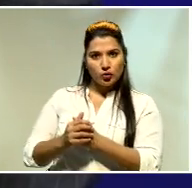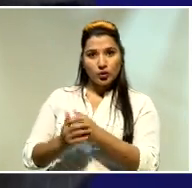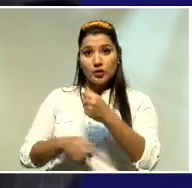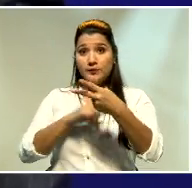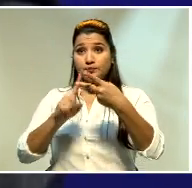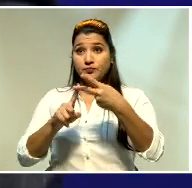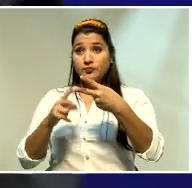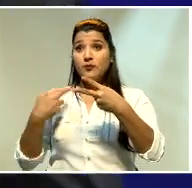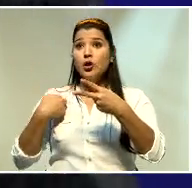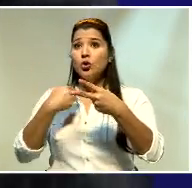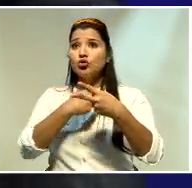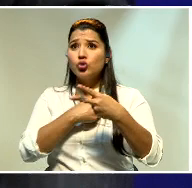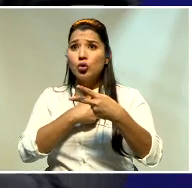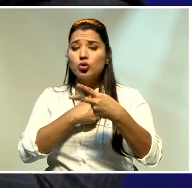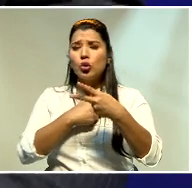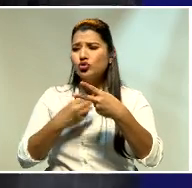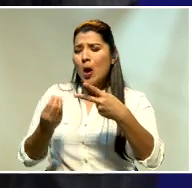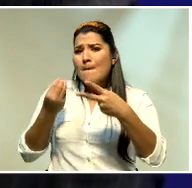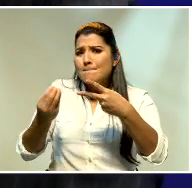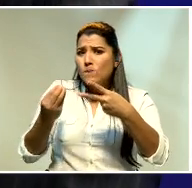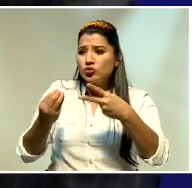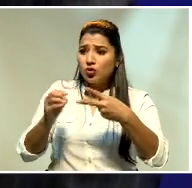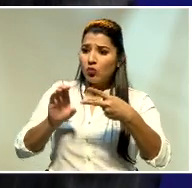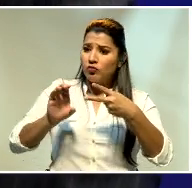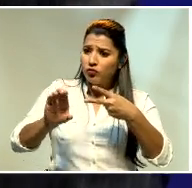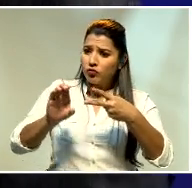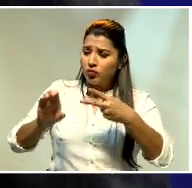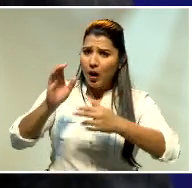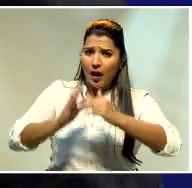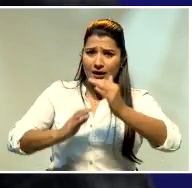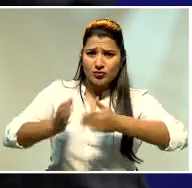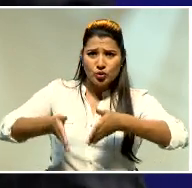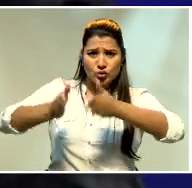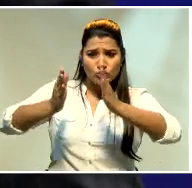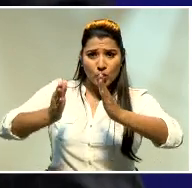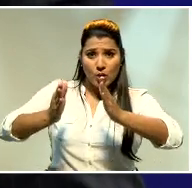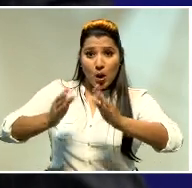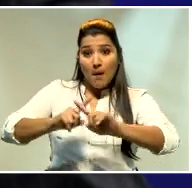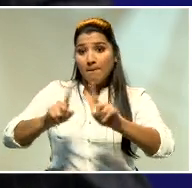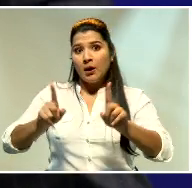parte a infraestructura, pero se la depositamos en las juntas de educación y nunca se